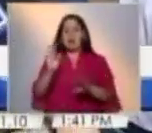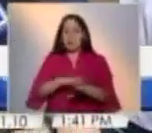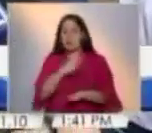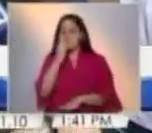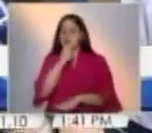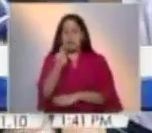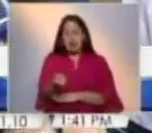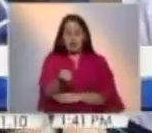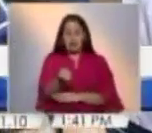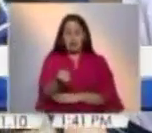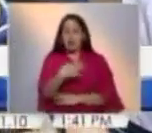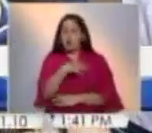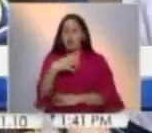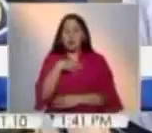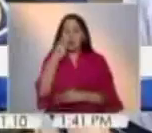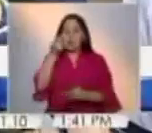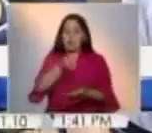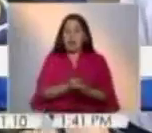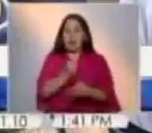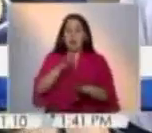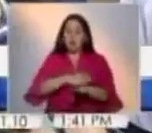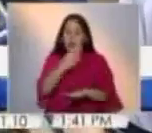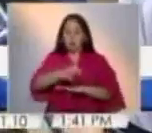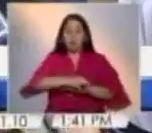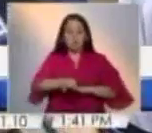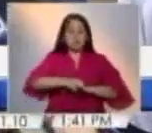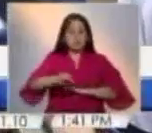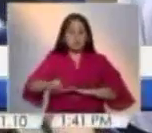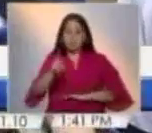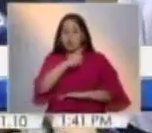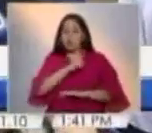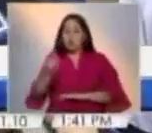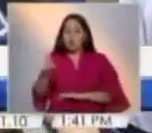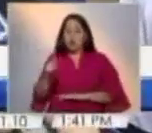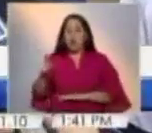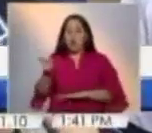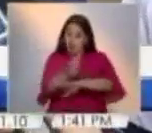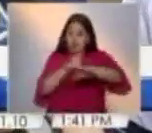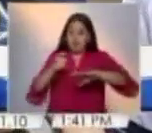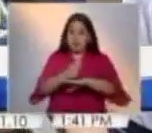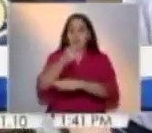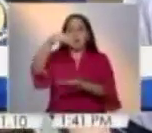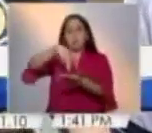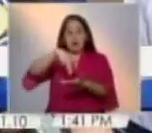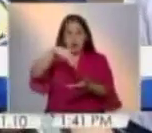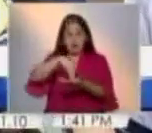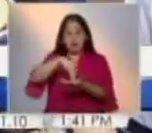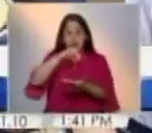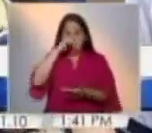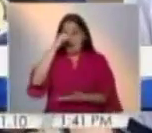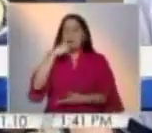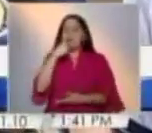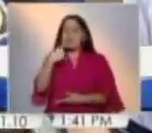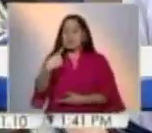podido pagar es porque ni los municipios, ni la gobernación de Miranda, como establecido